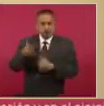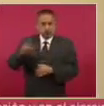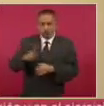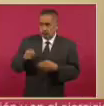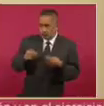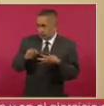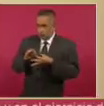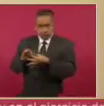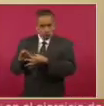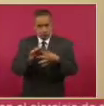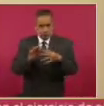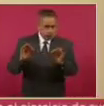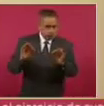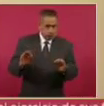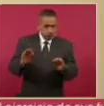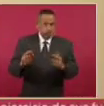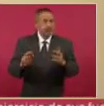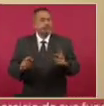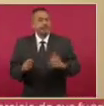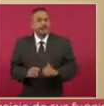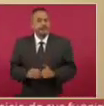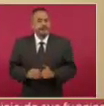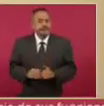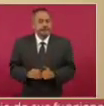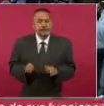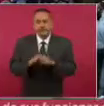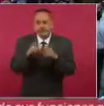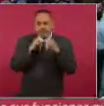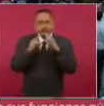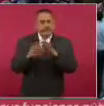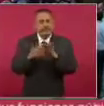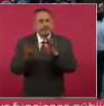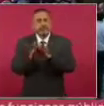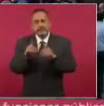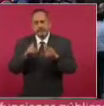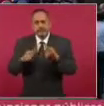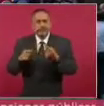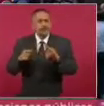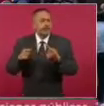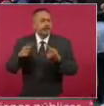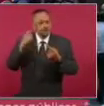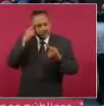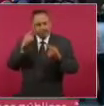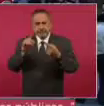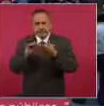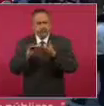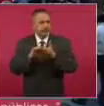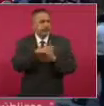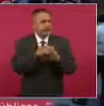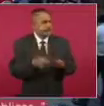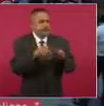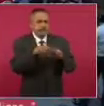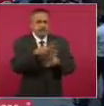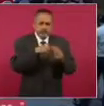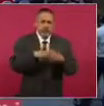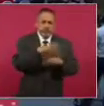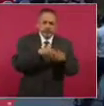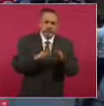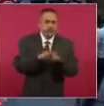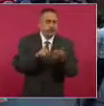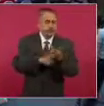auténtica, lejos de generar inestabilidad y ahuyentar inversiones como se repitió